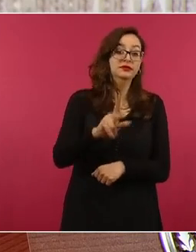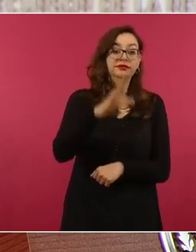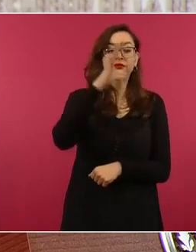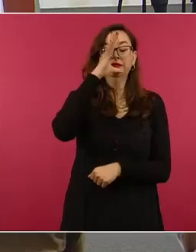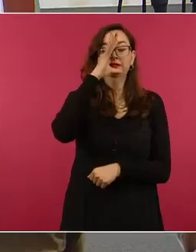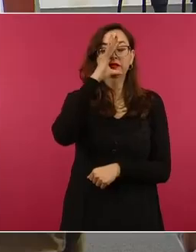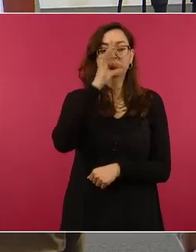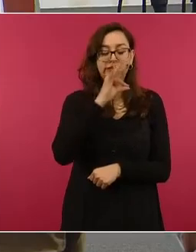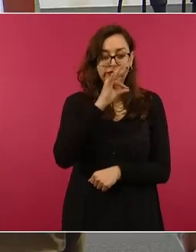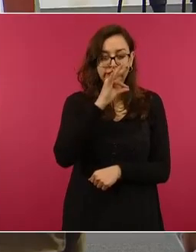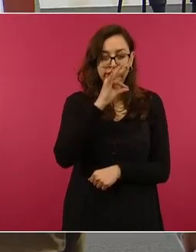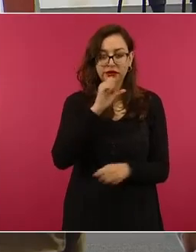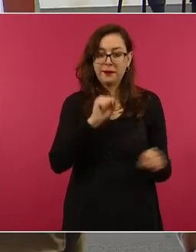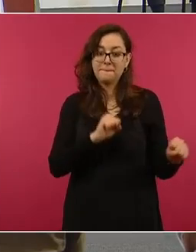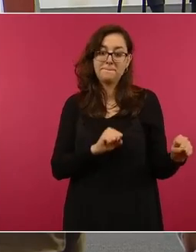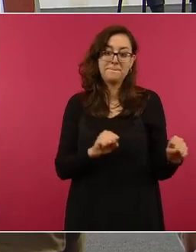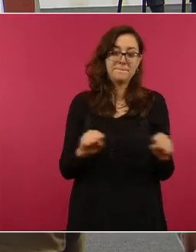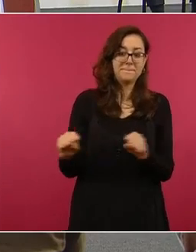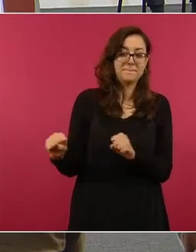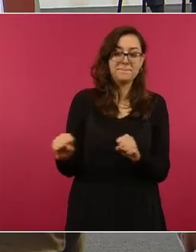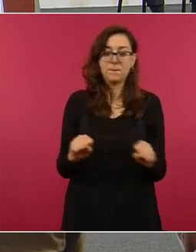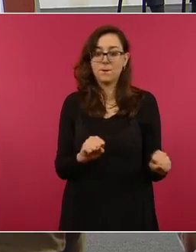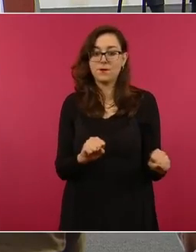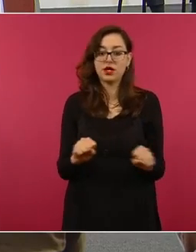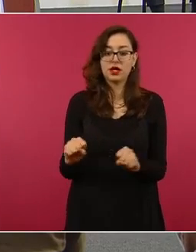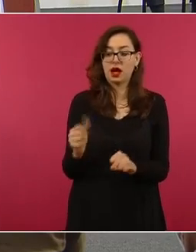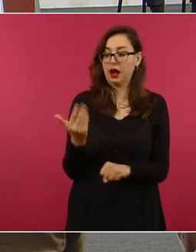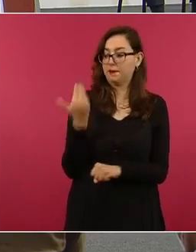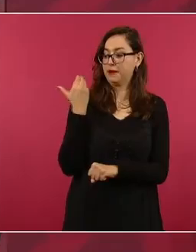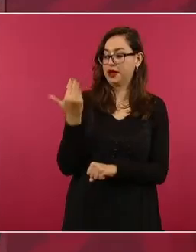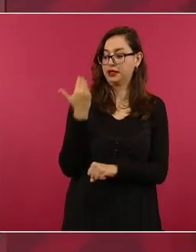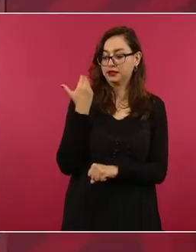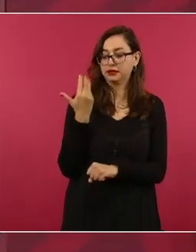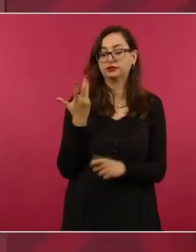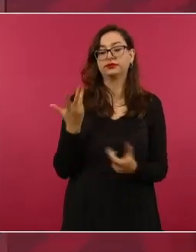porque aunque no hubo pérdida de vidas humanas,